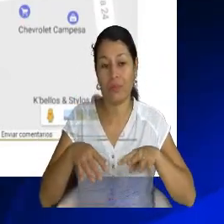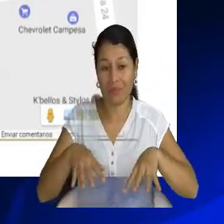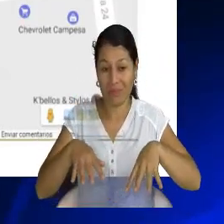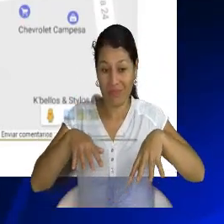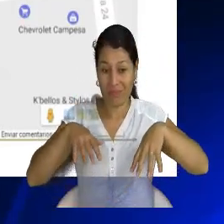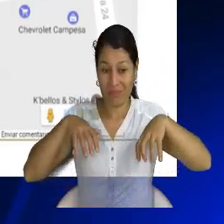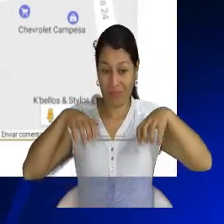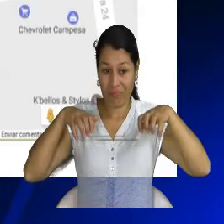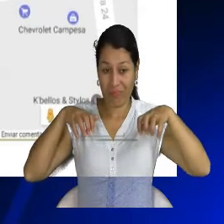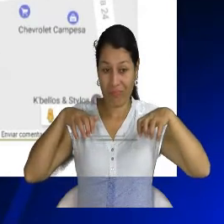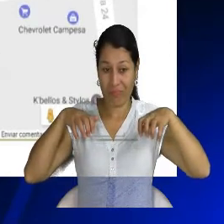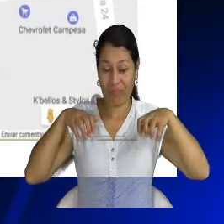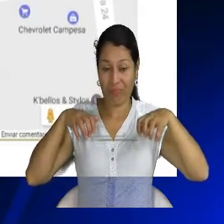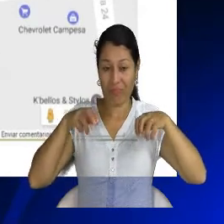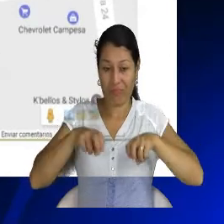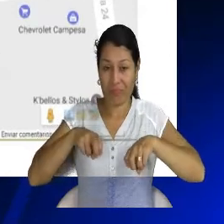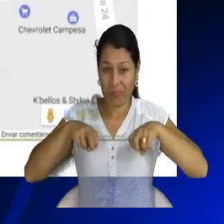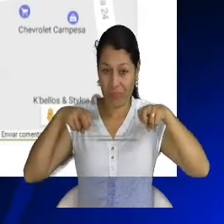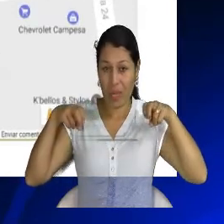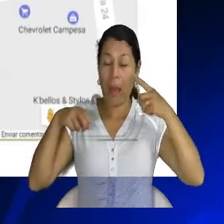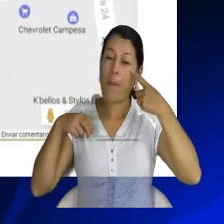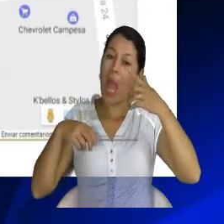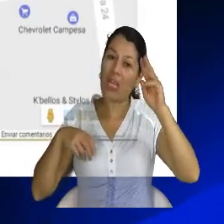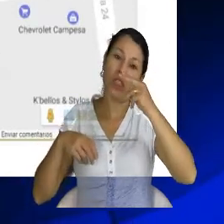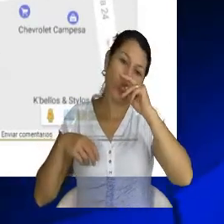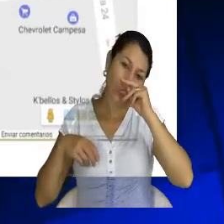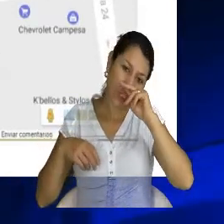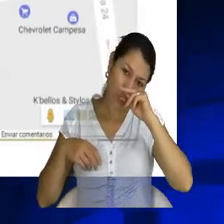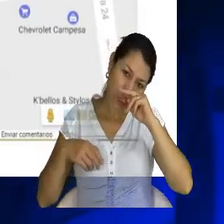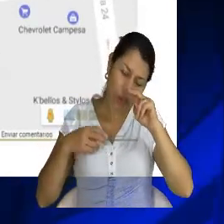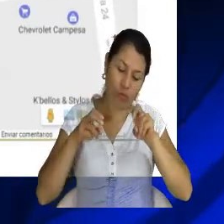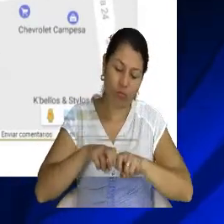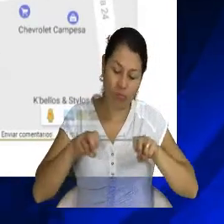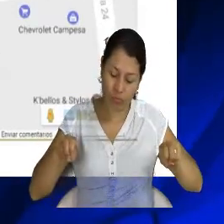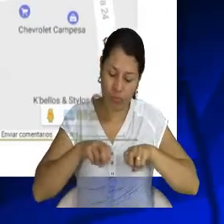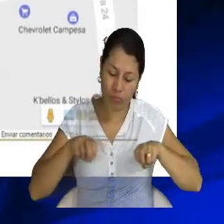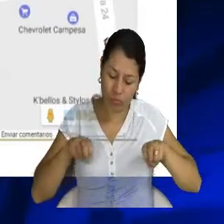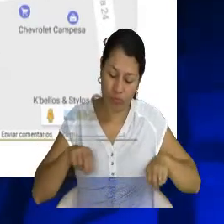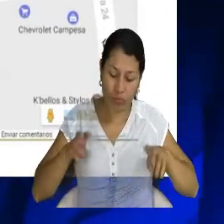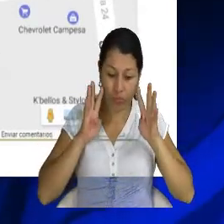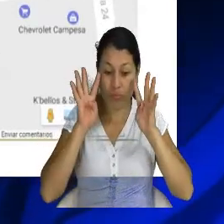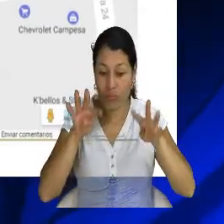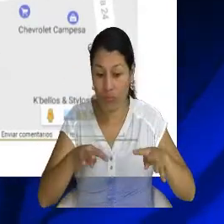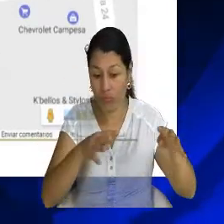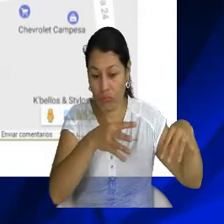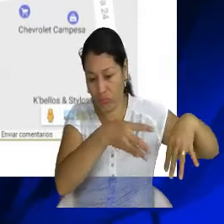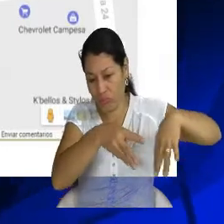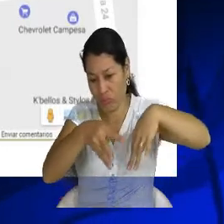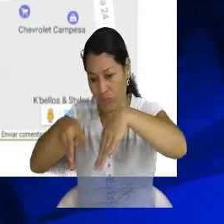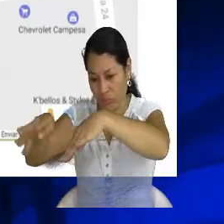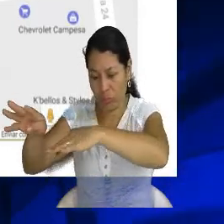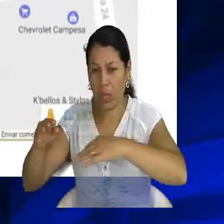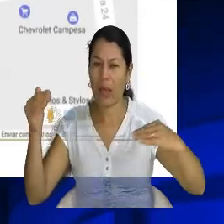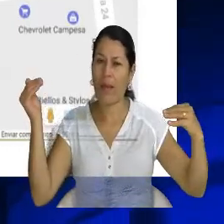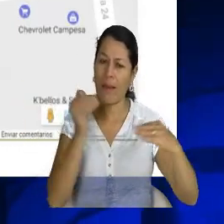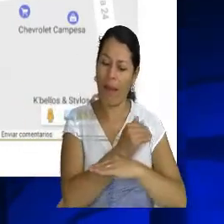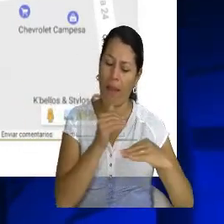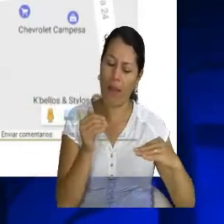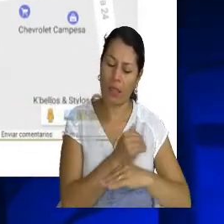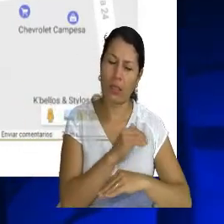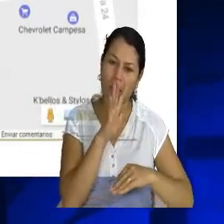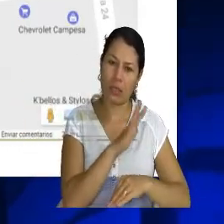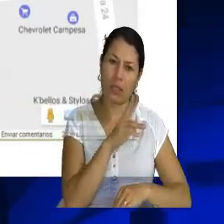los, más que todo por los niños, para que puedan ver el espectáculo. Ese está en la calle 52 con, ¿cuál